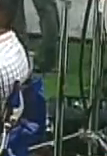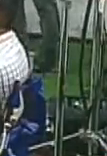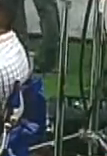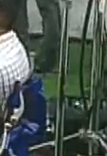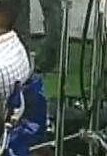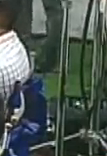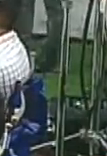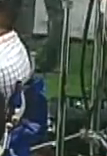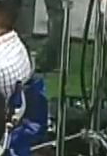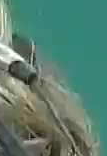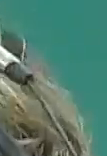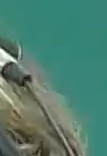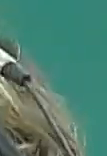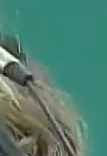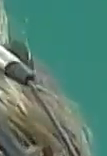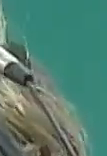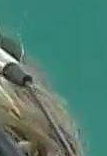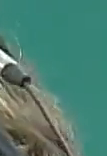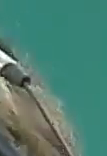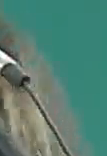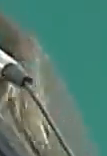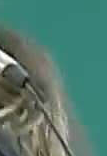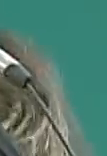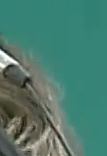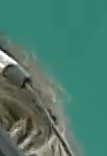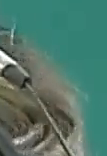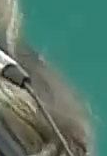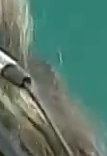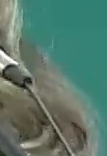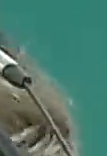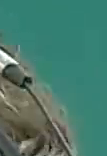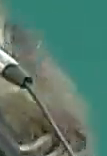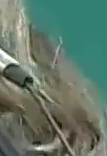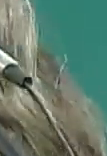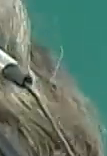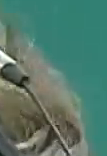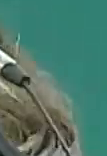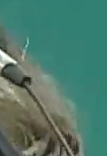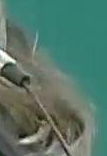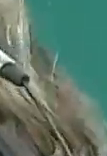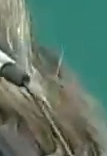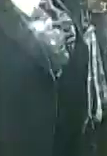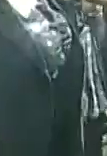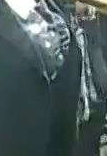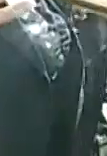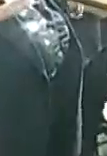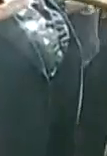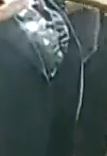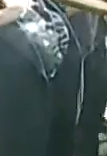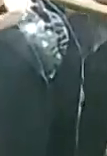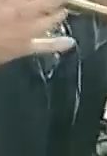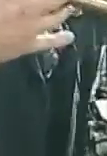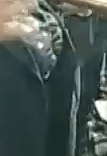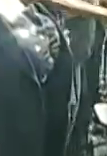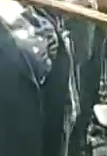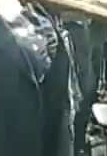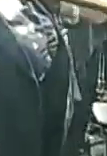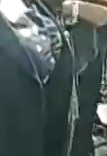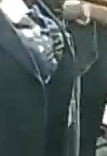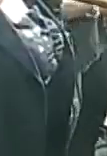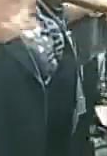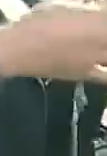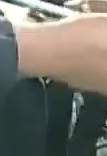militares escolares, la línea presidencial que sigue la educación. Brigadas comunitarias, militares